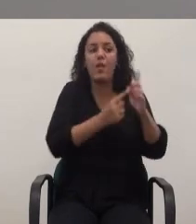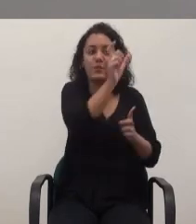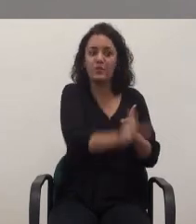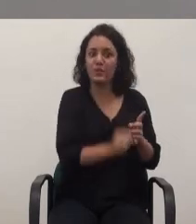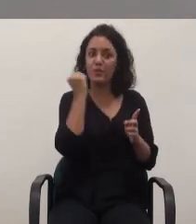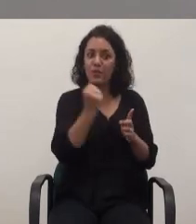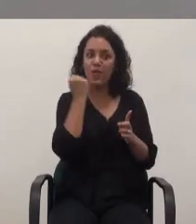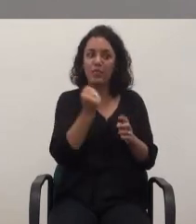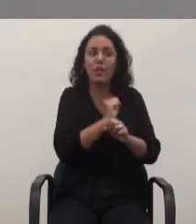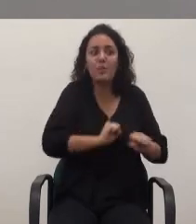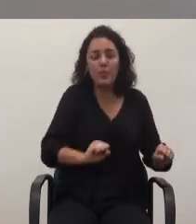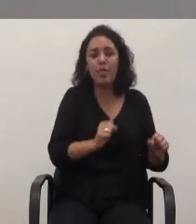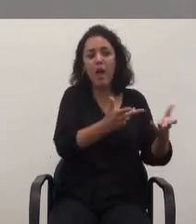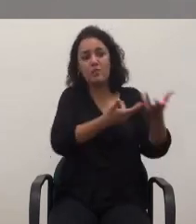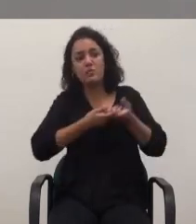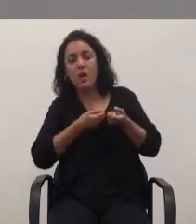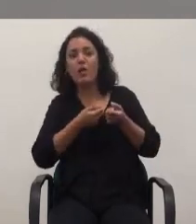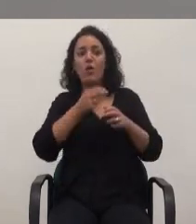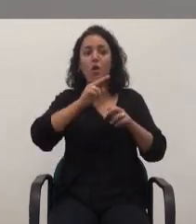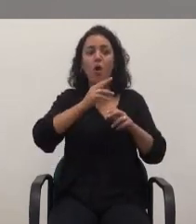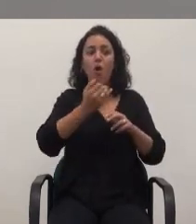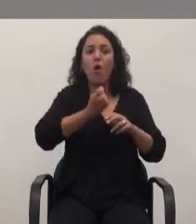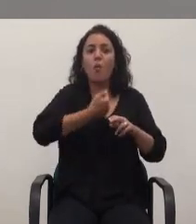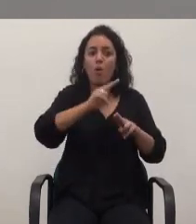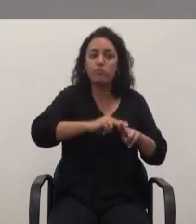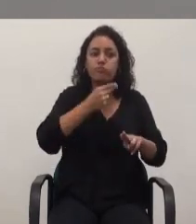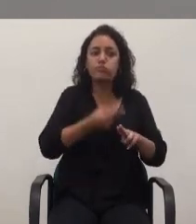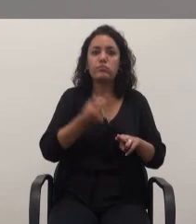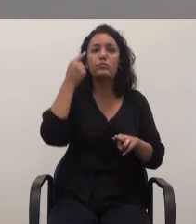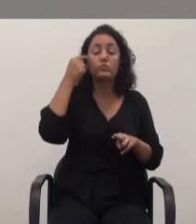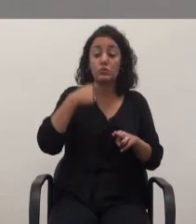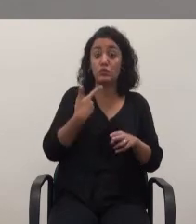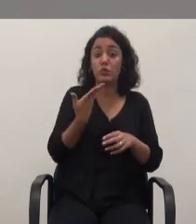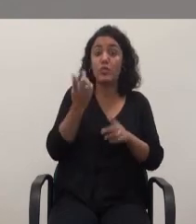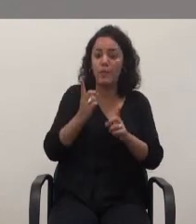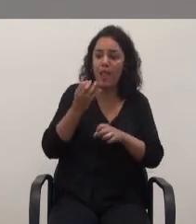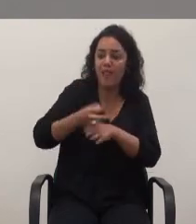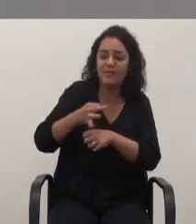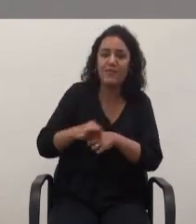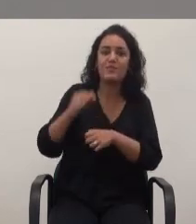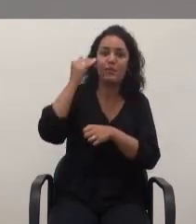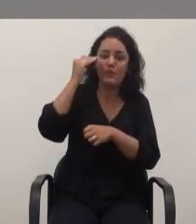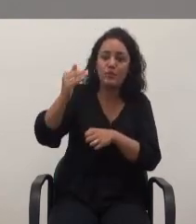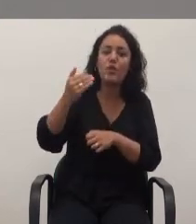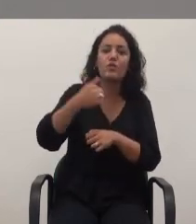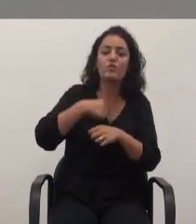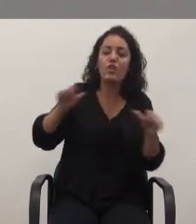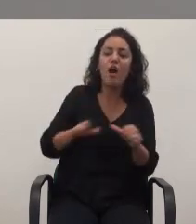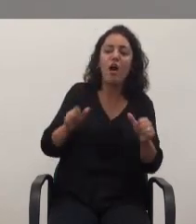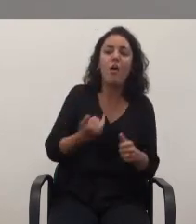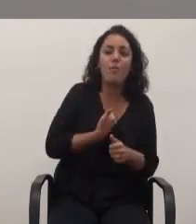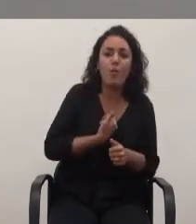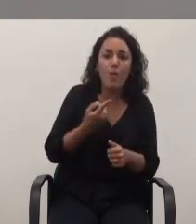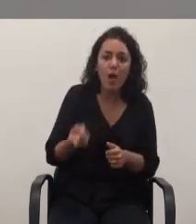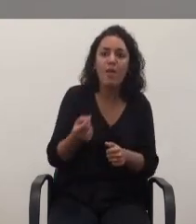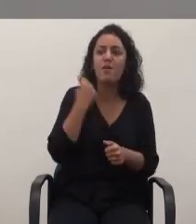en la reformulación de la manera en la que las prácticas docentes son llevadas adelante, y entendiendo que ahí hay un espacio muy importante en el